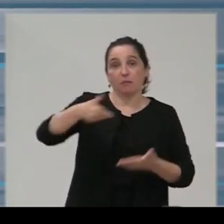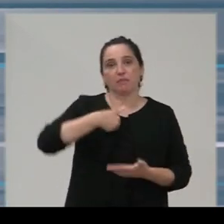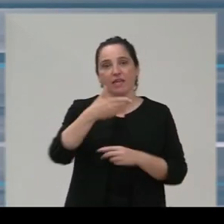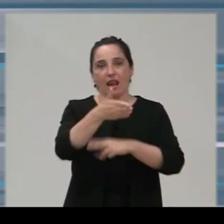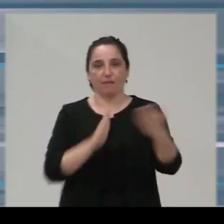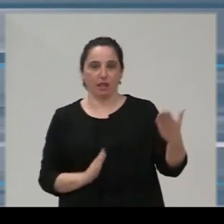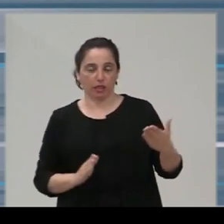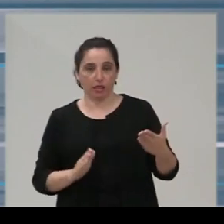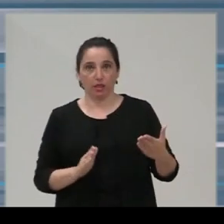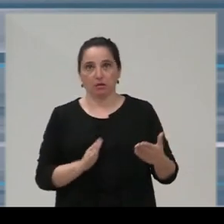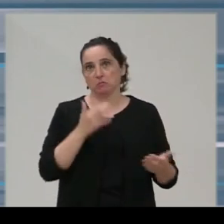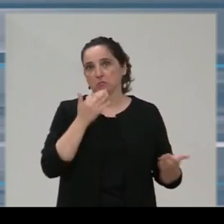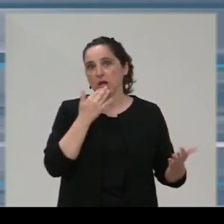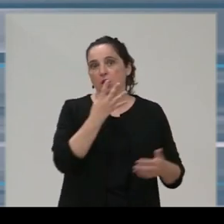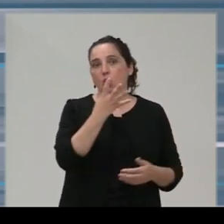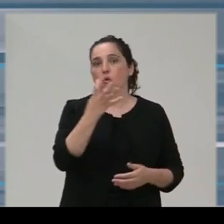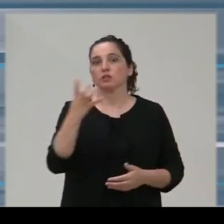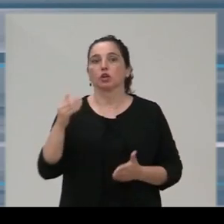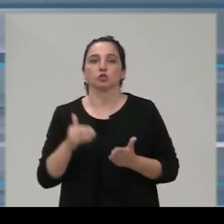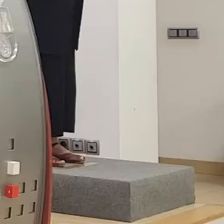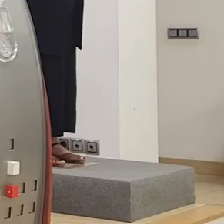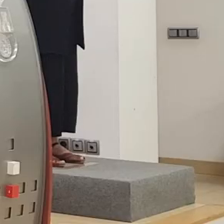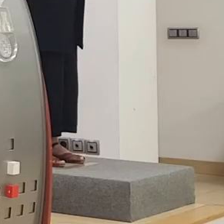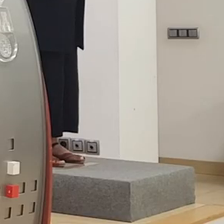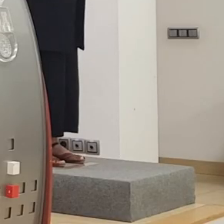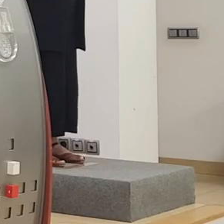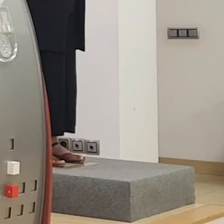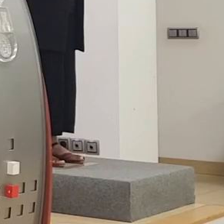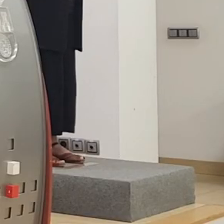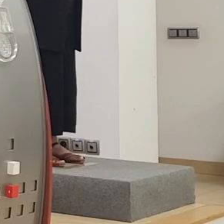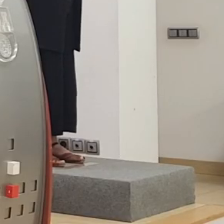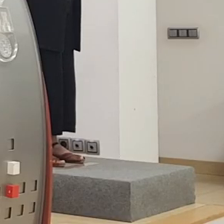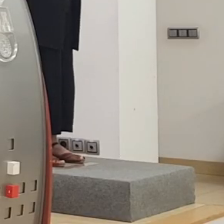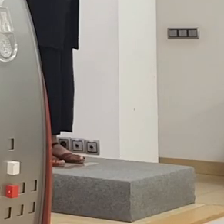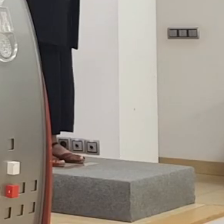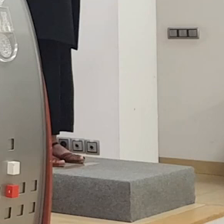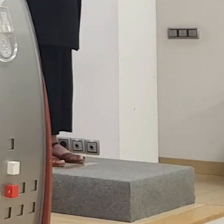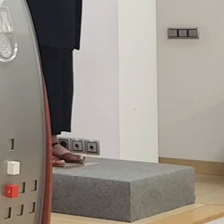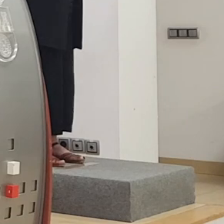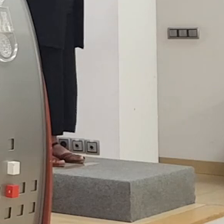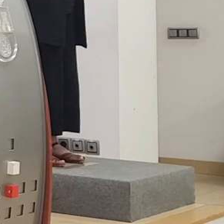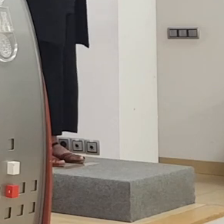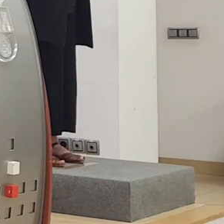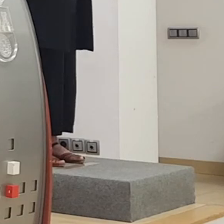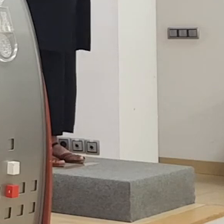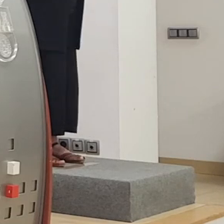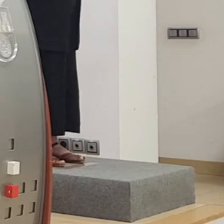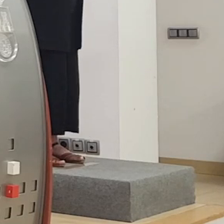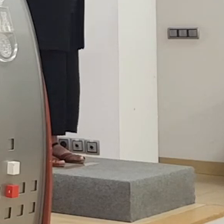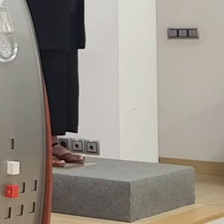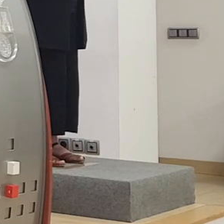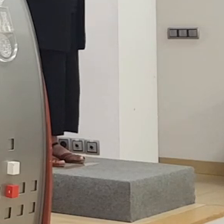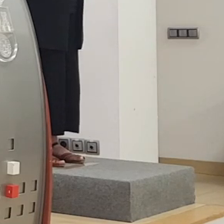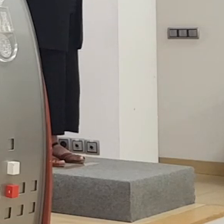recurso y serían en torno a 400.000 euros la consignación que nos piden por el pacto local por el empleo